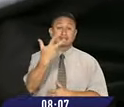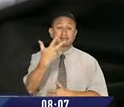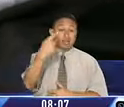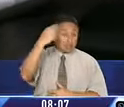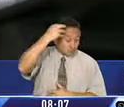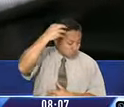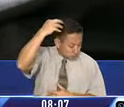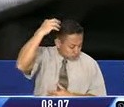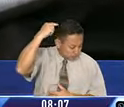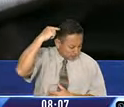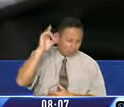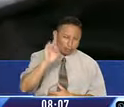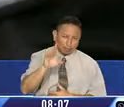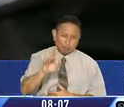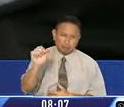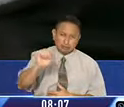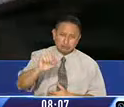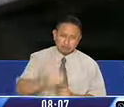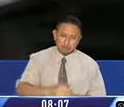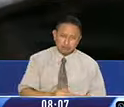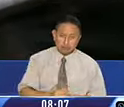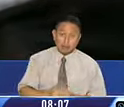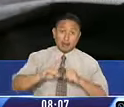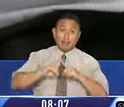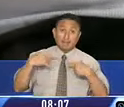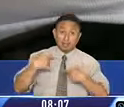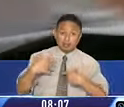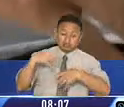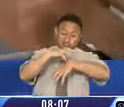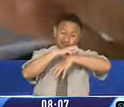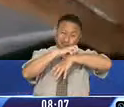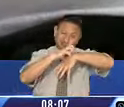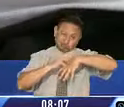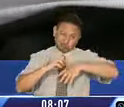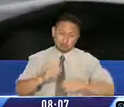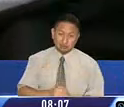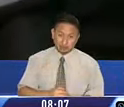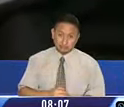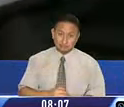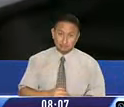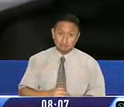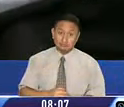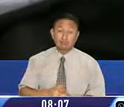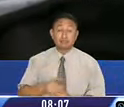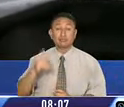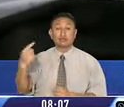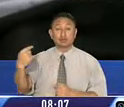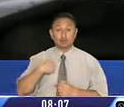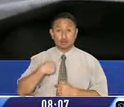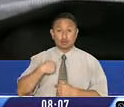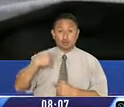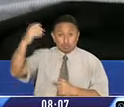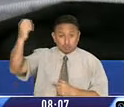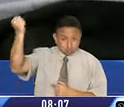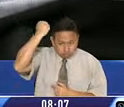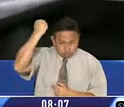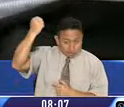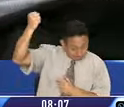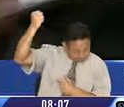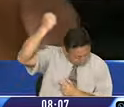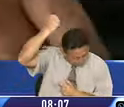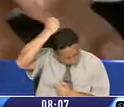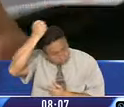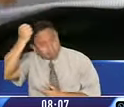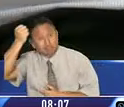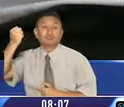3 chibolos que tengo, me está doliendo la cabeza, me ha arruñado también las manos. Ahí es donde yo le meto la cabeza para